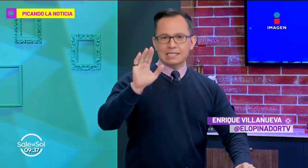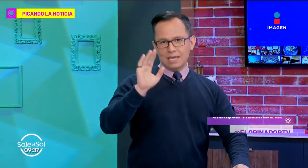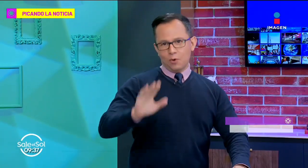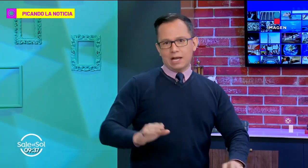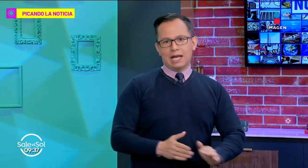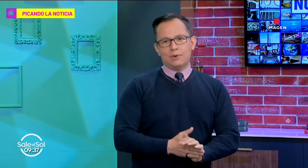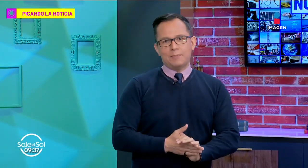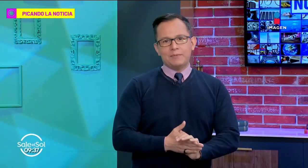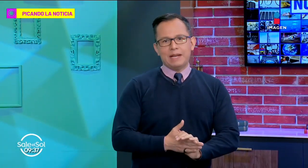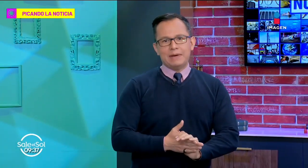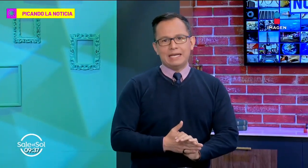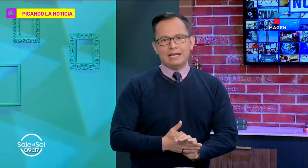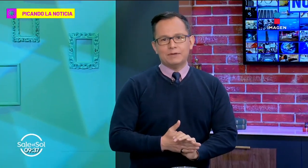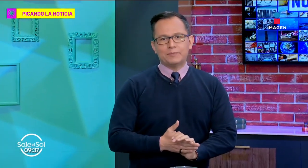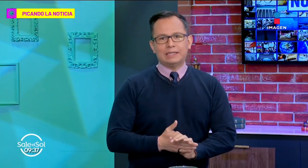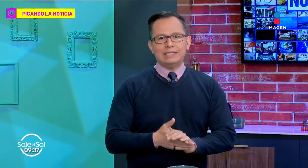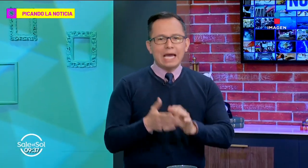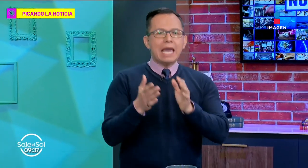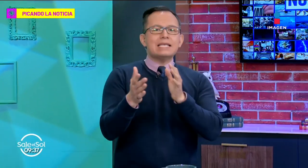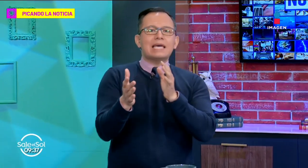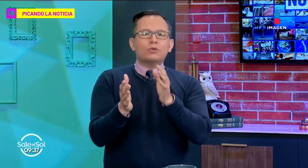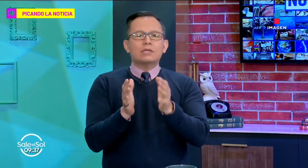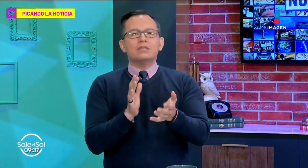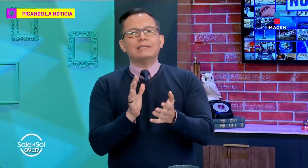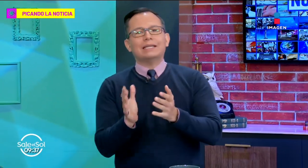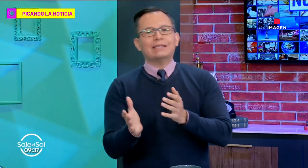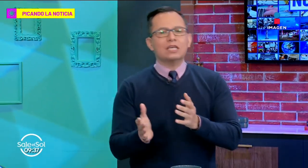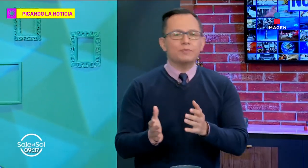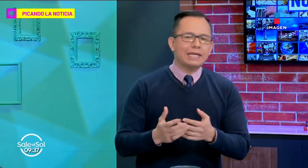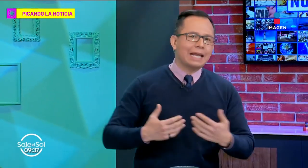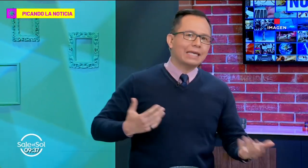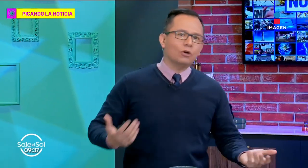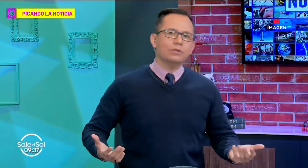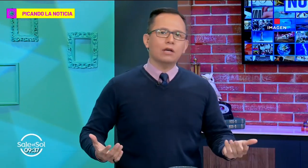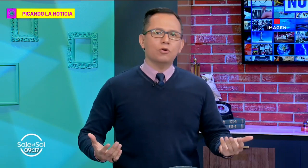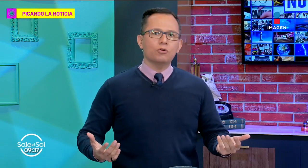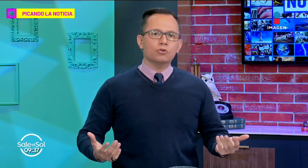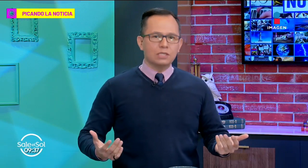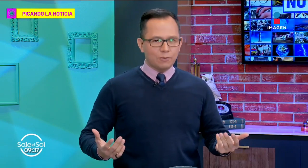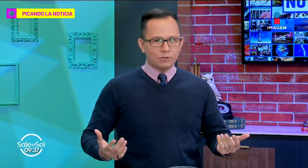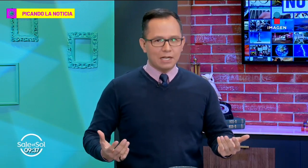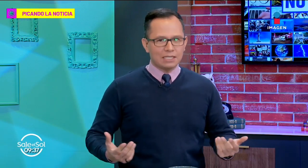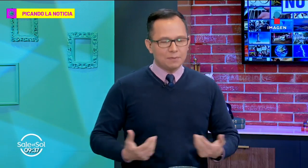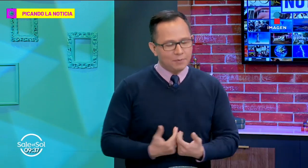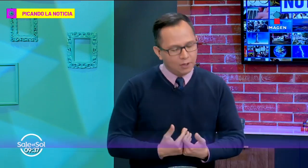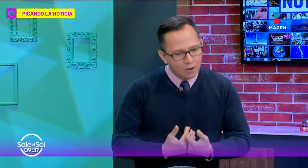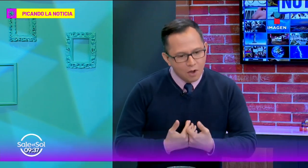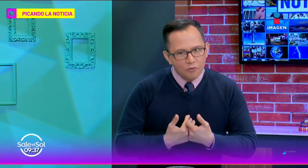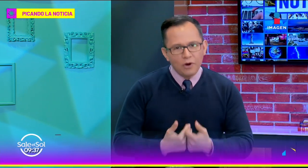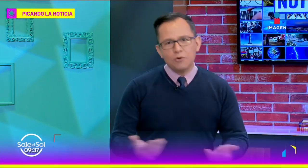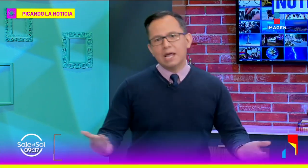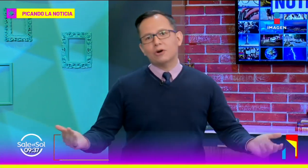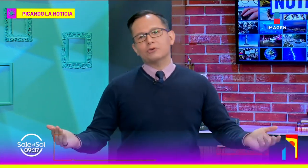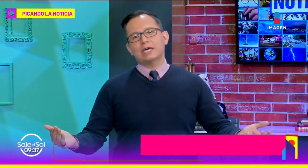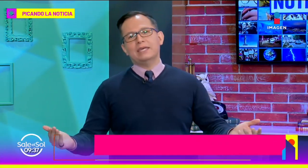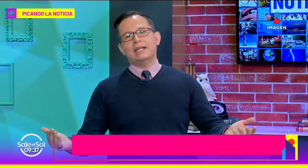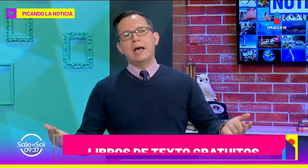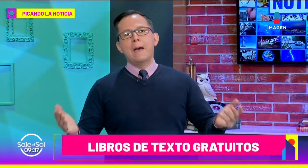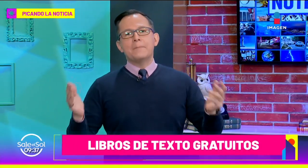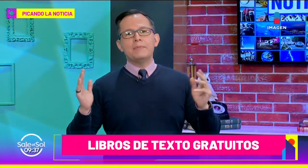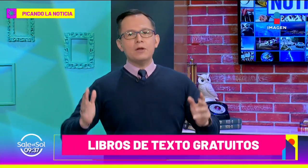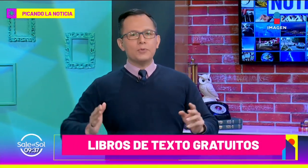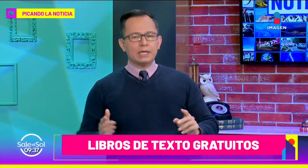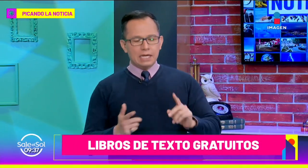Ayer se llevó a cabo la primera mañanera vespertina, esa donde se iba a tratar de explicar qué onda con los libros de la SEPI. Bueno, fue una